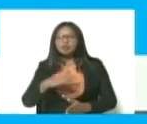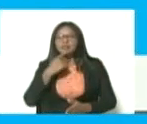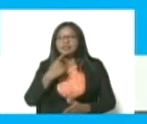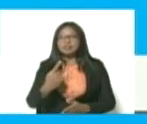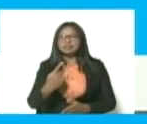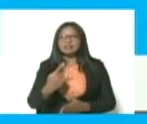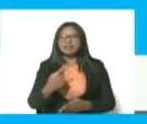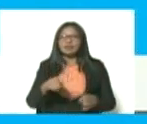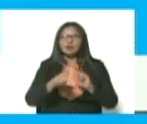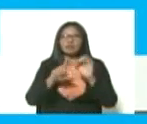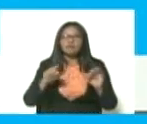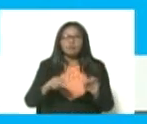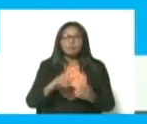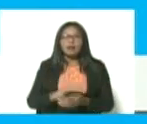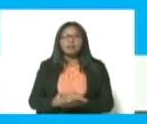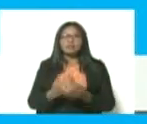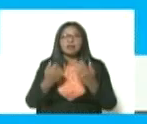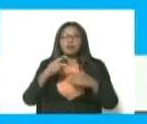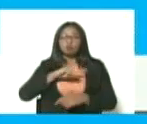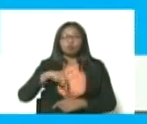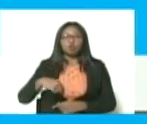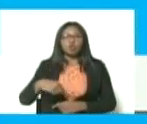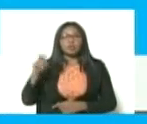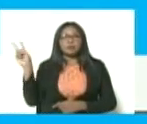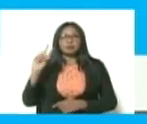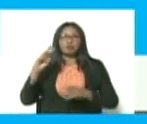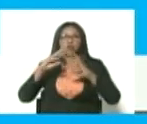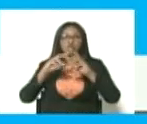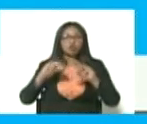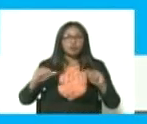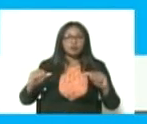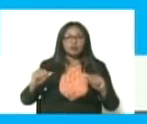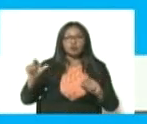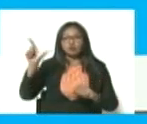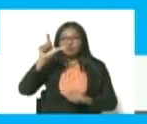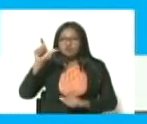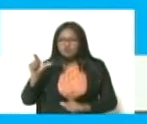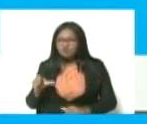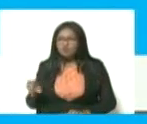del ejercicio de la soberanía de Venezuela sobre todo el territorio del Esequibo.